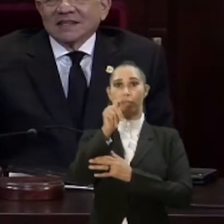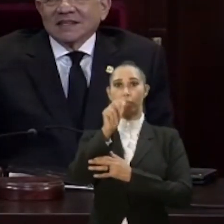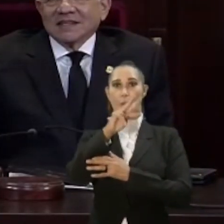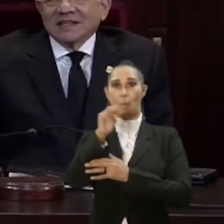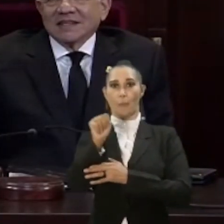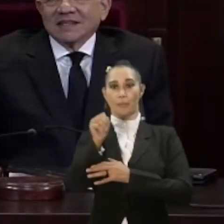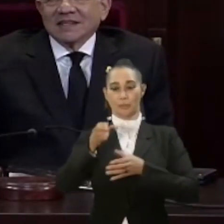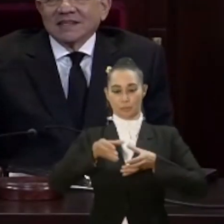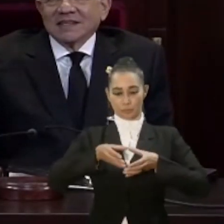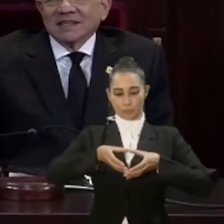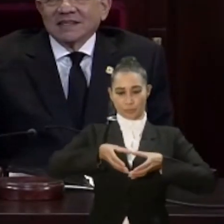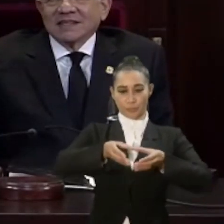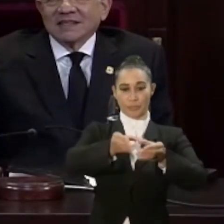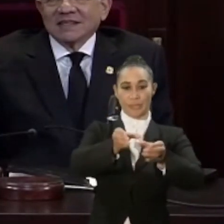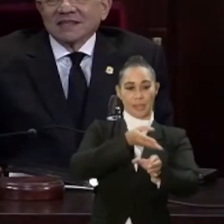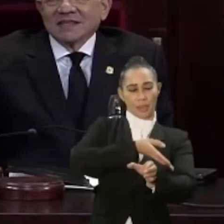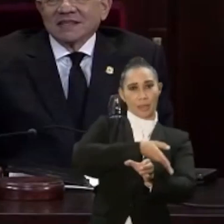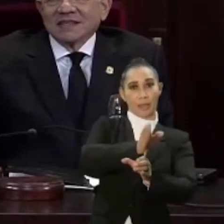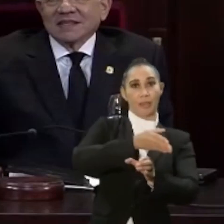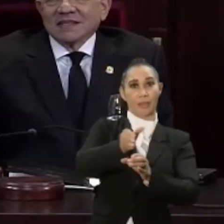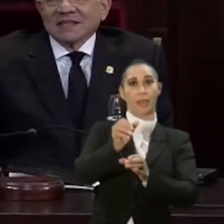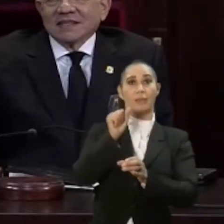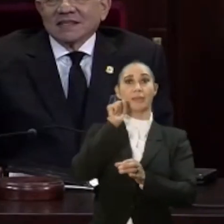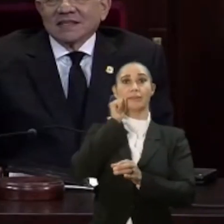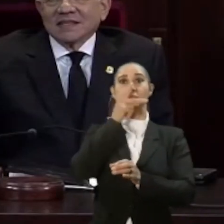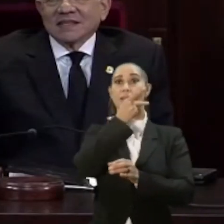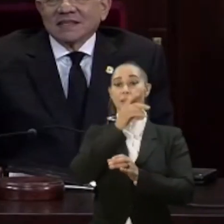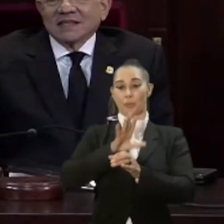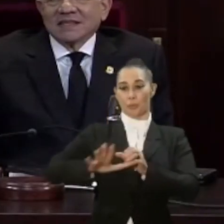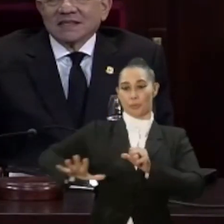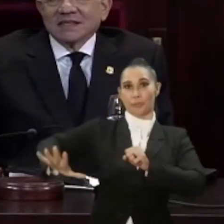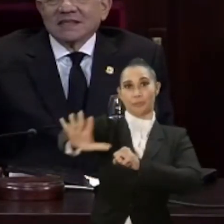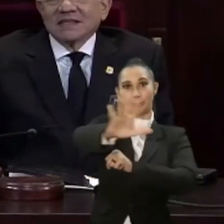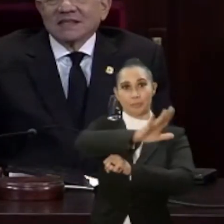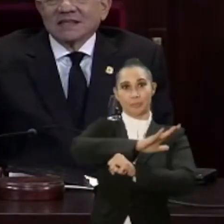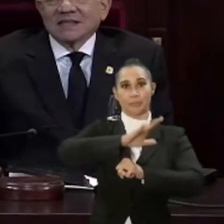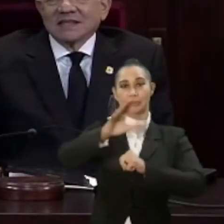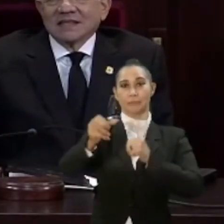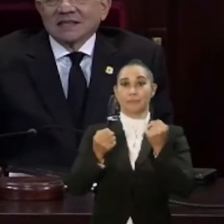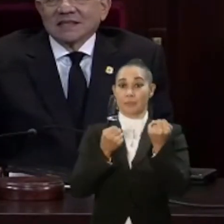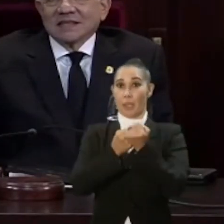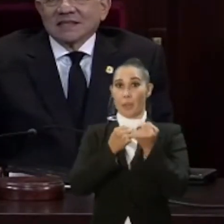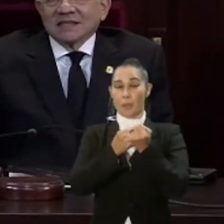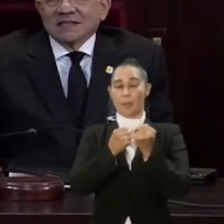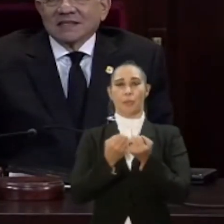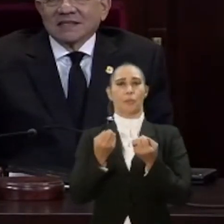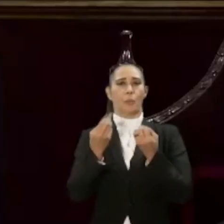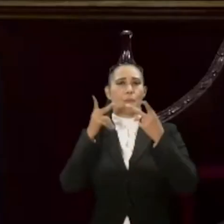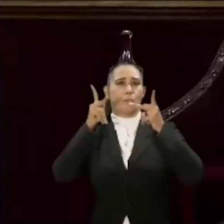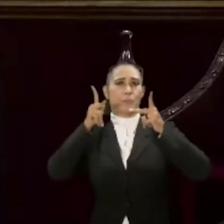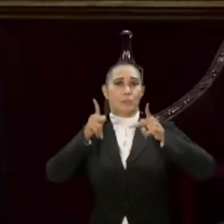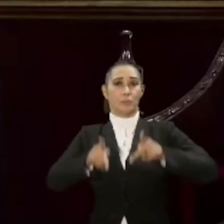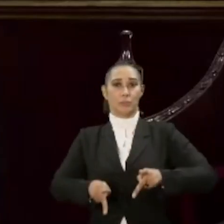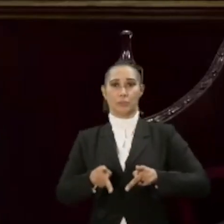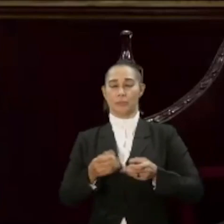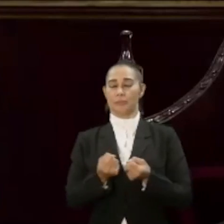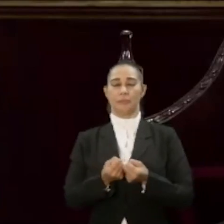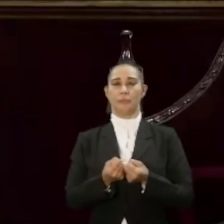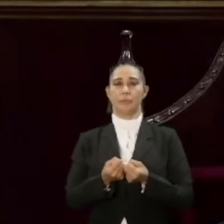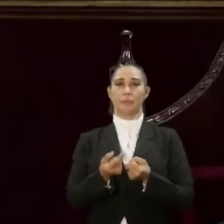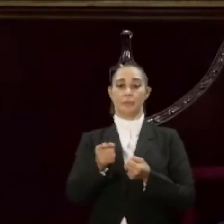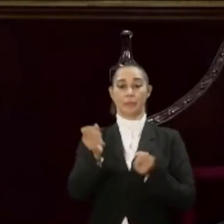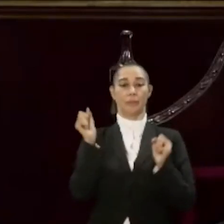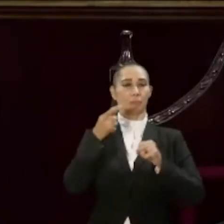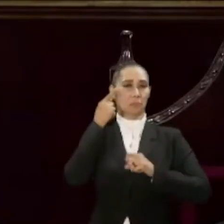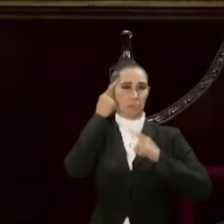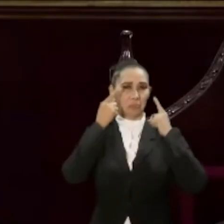de cañadas en el Gran Santo Domingo, impactando positivamente a cientos de miles de personas. Para que se tenga